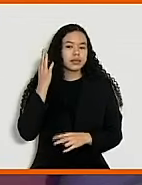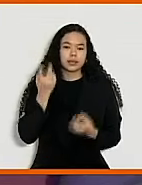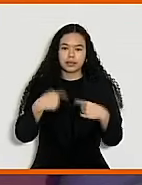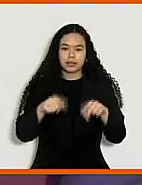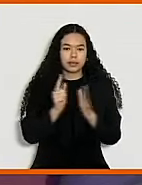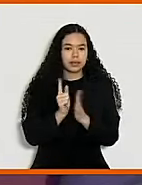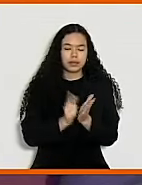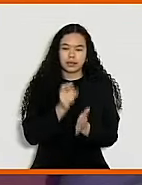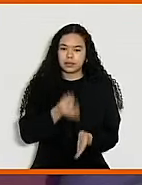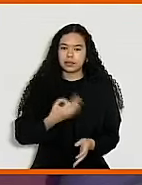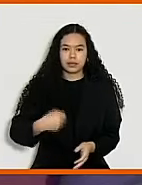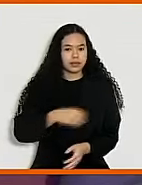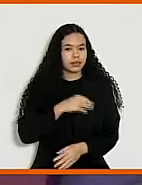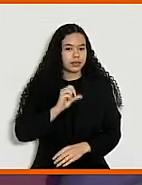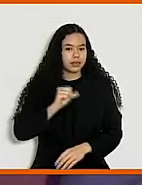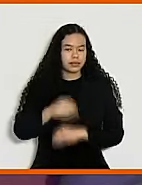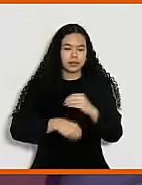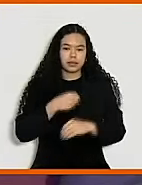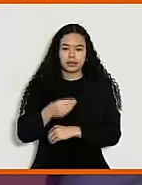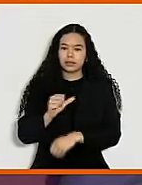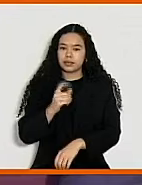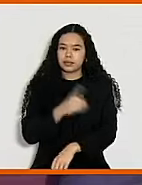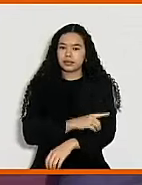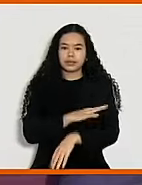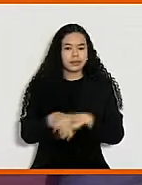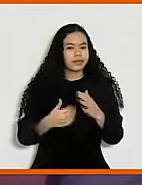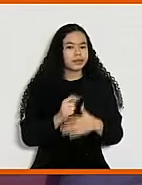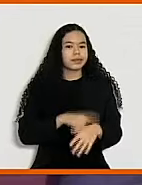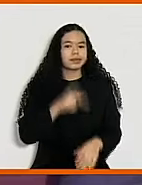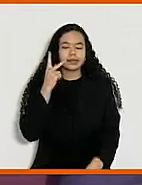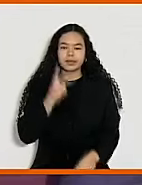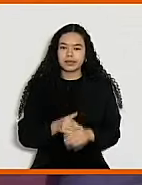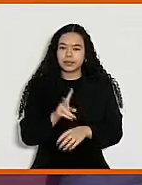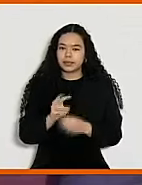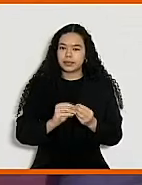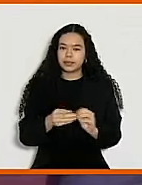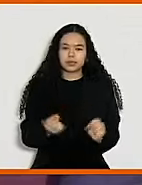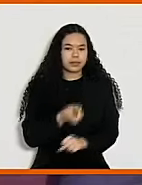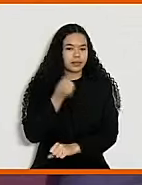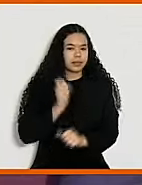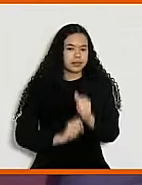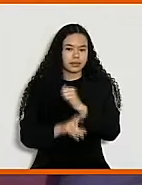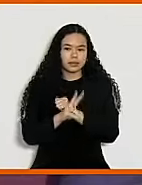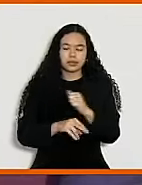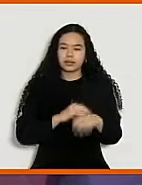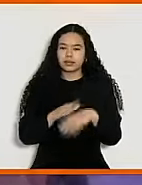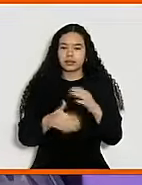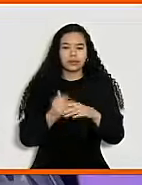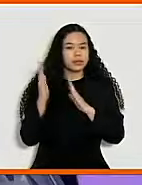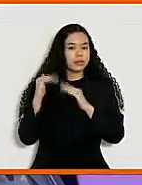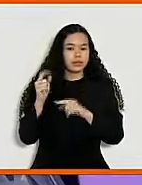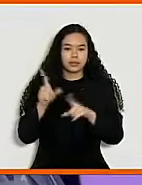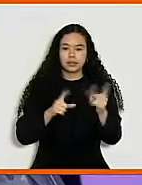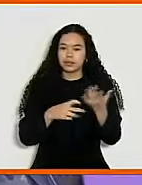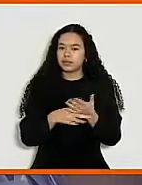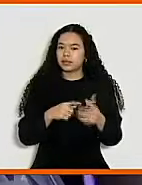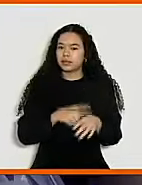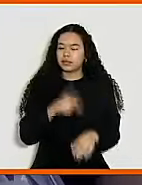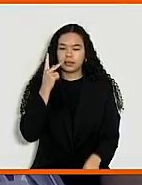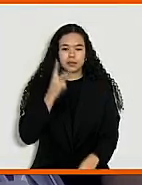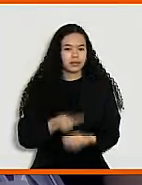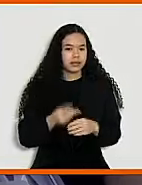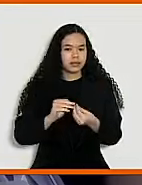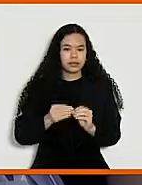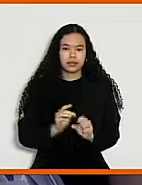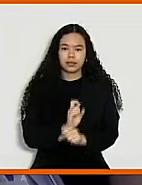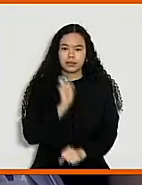nuestro primer sorteo en este día. Te deseo suerte porque vamos a conocer los dos números favorecidos para premiados. Espera que tengas tu boleto en mano porque se viene el primer número